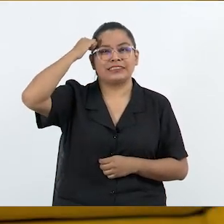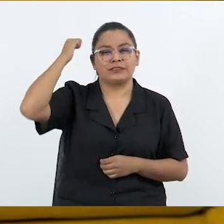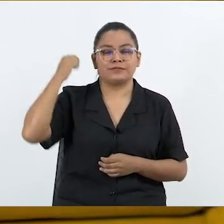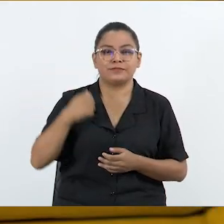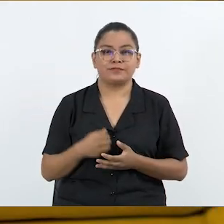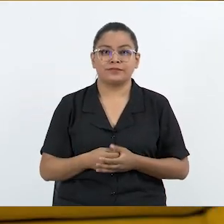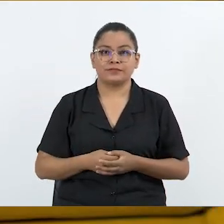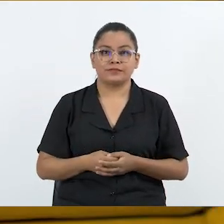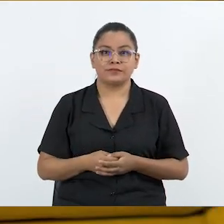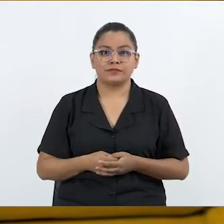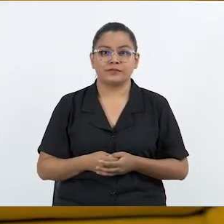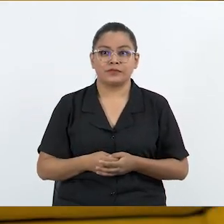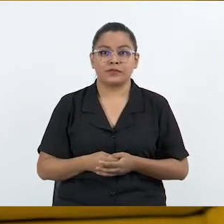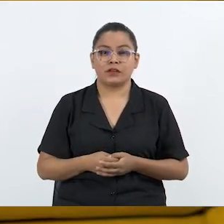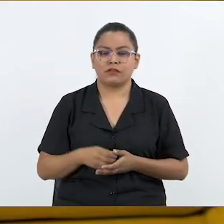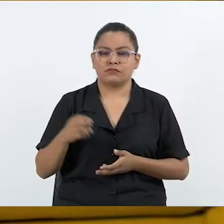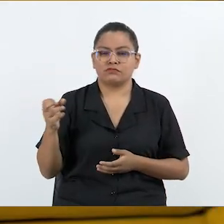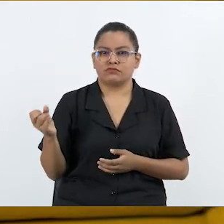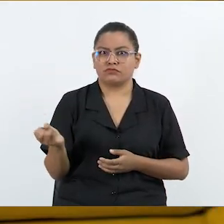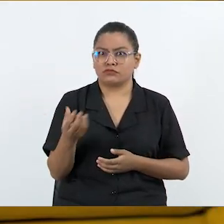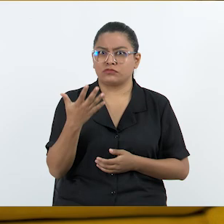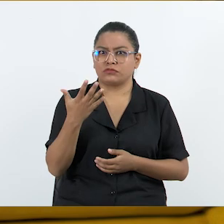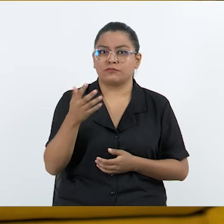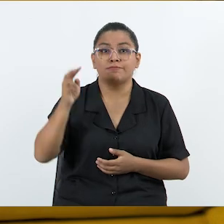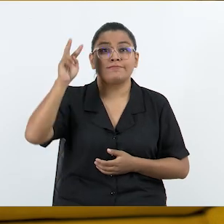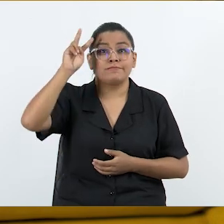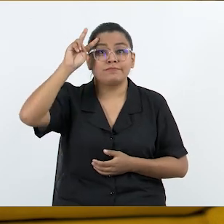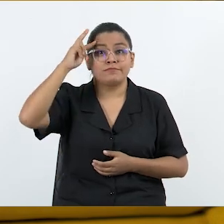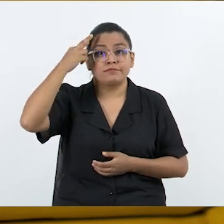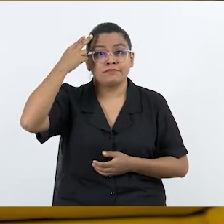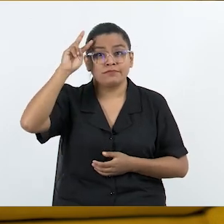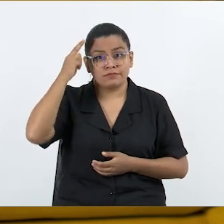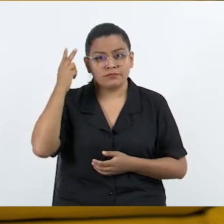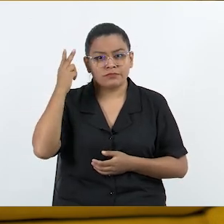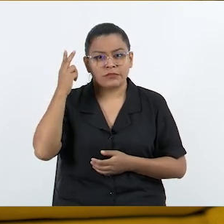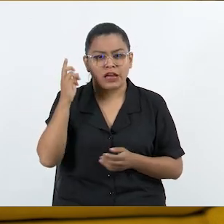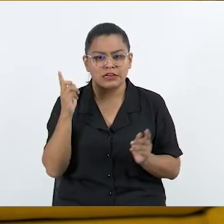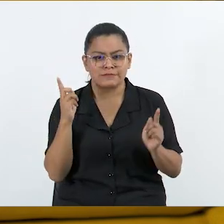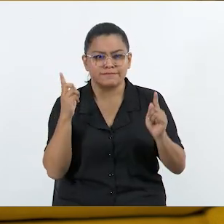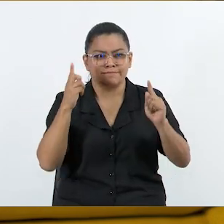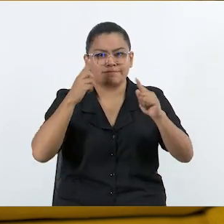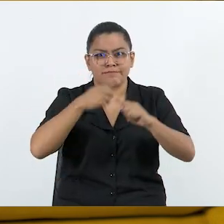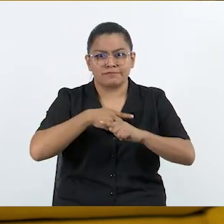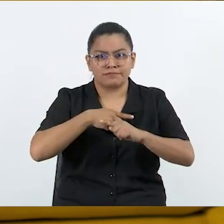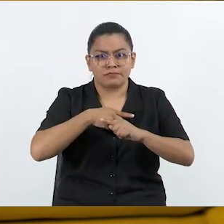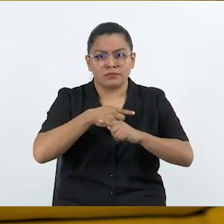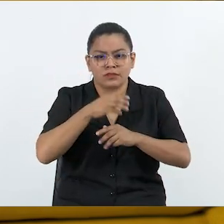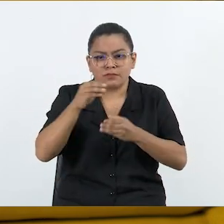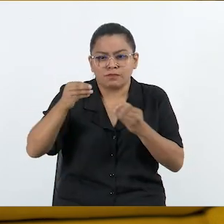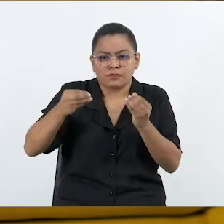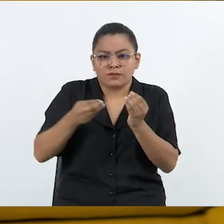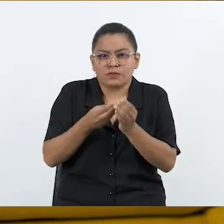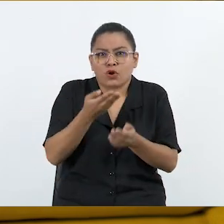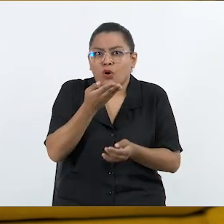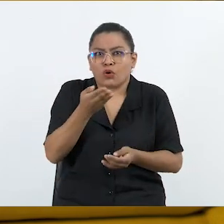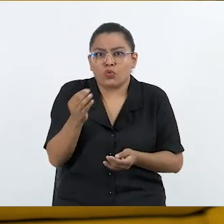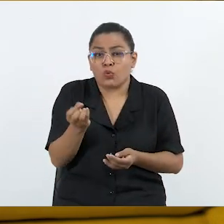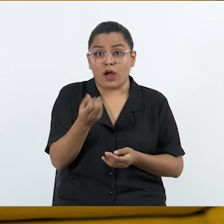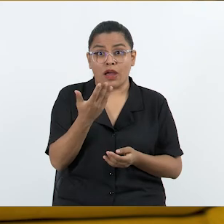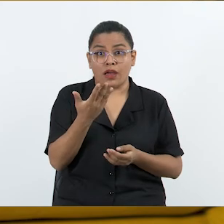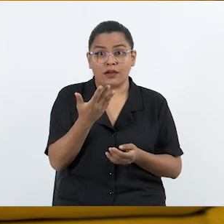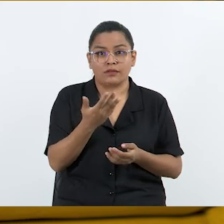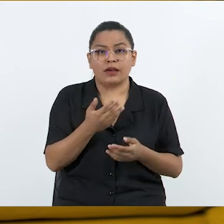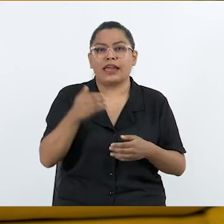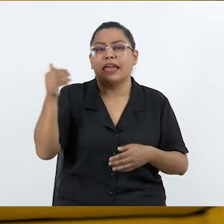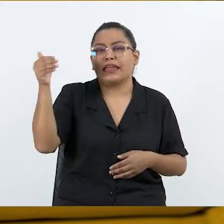Y es que innovar significa alterar el estado de algo introduciendo novedades. La innovación en